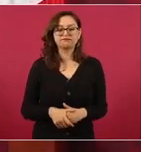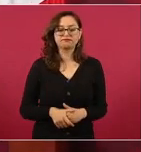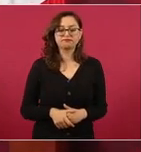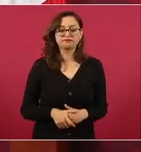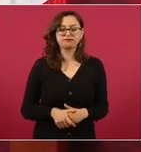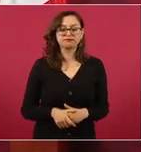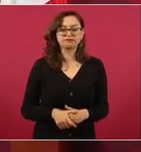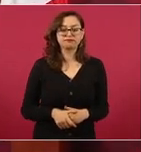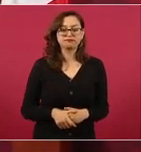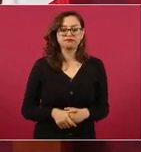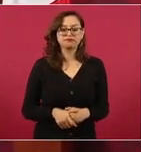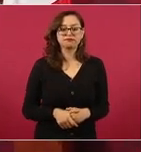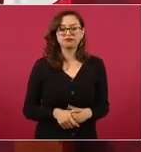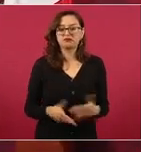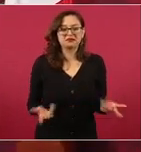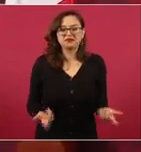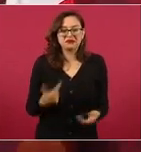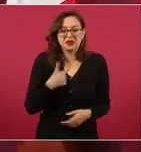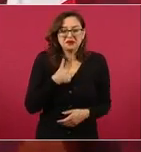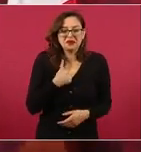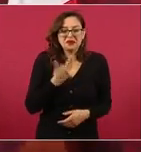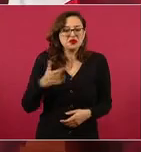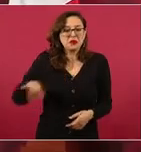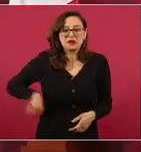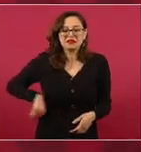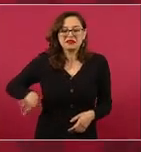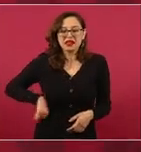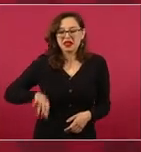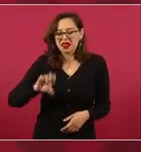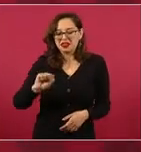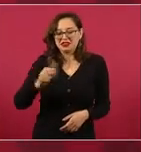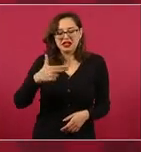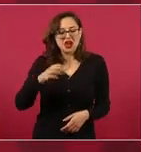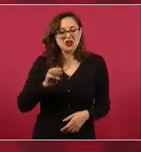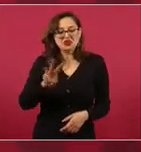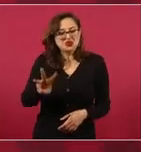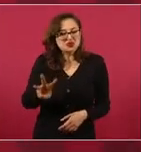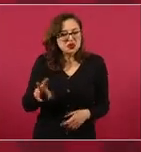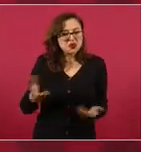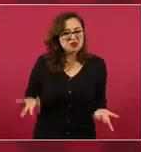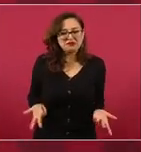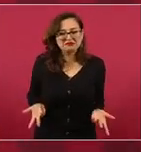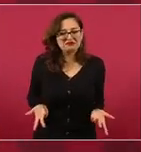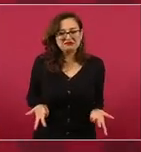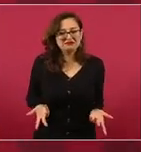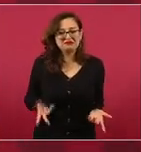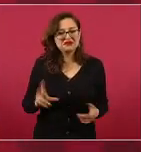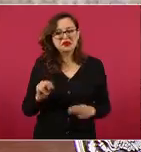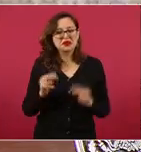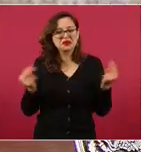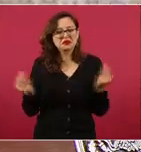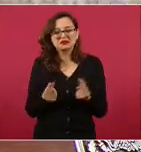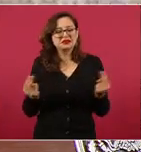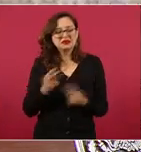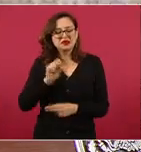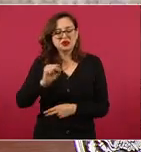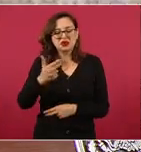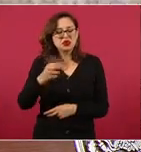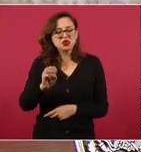a hacer un show. O sea, no hay necesidad. O